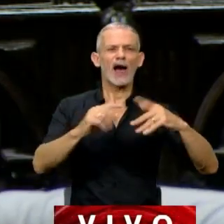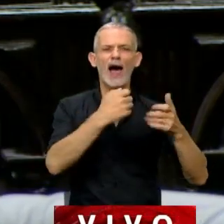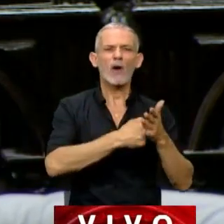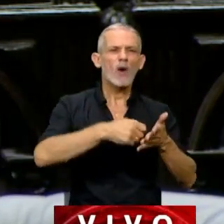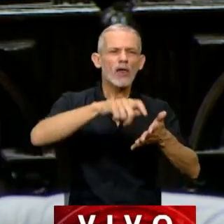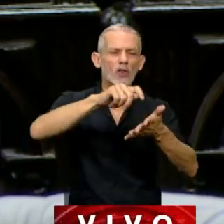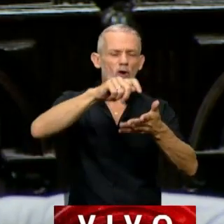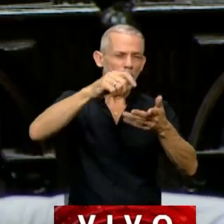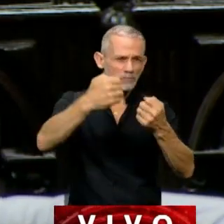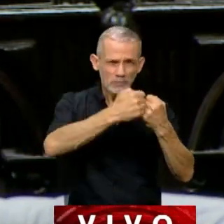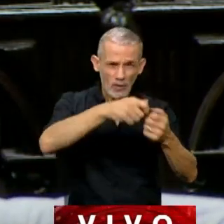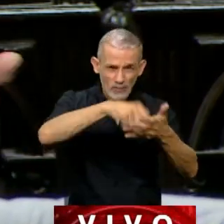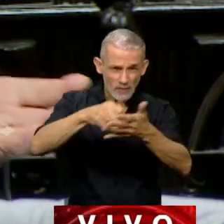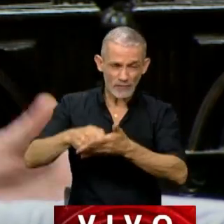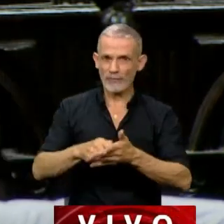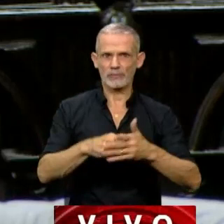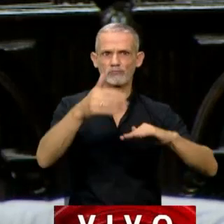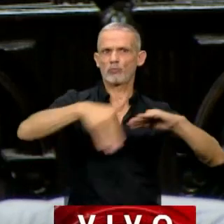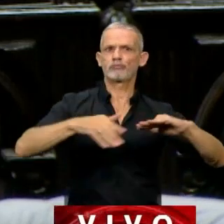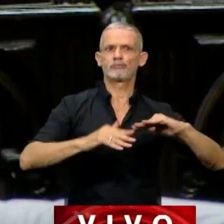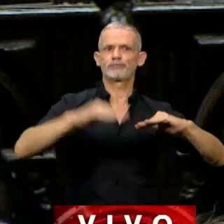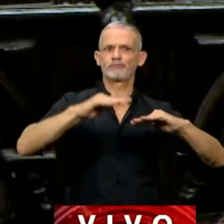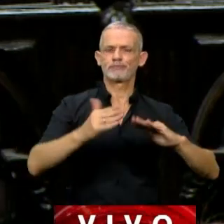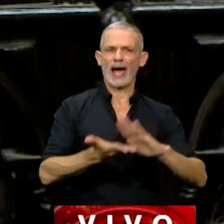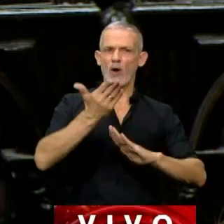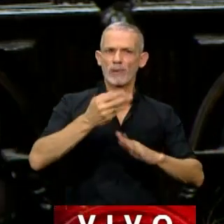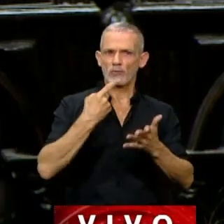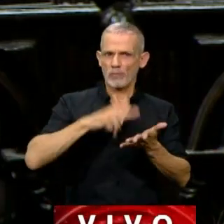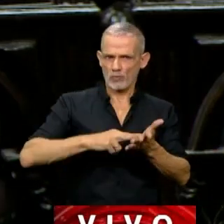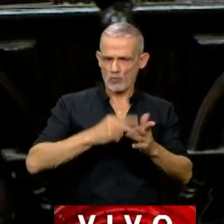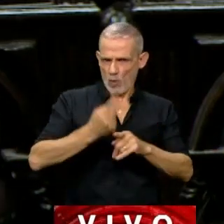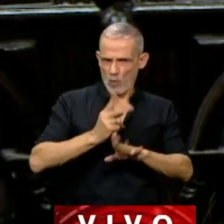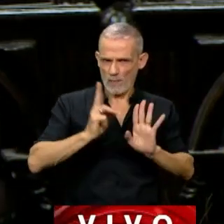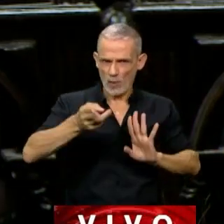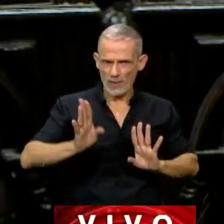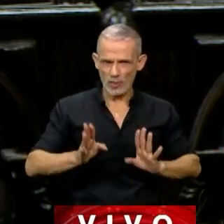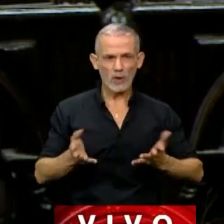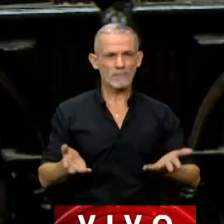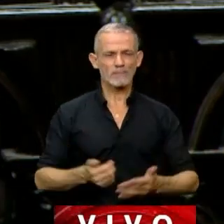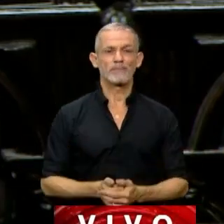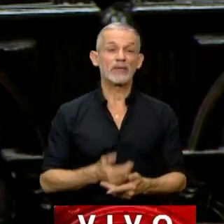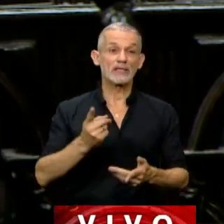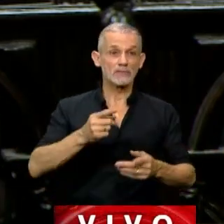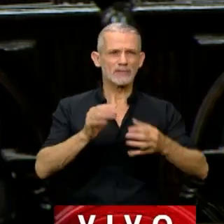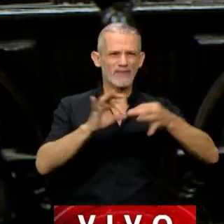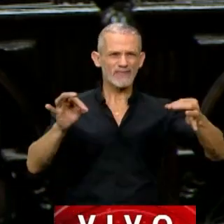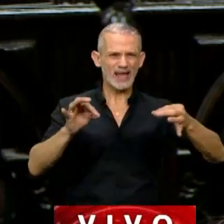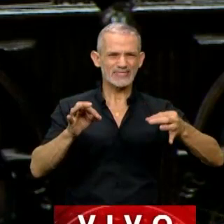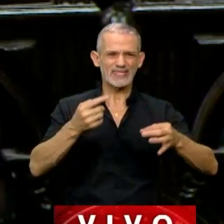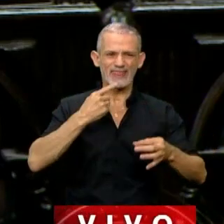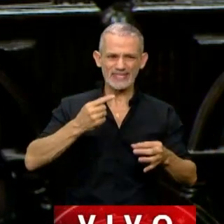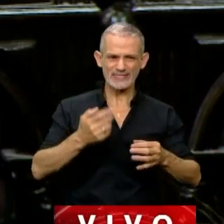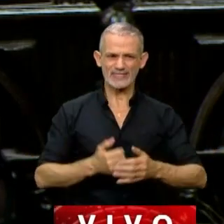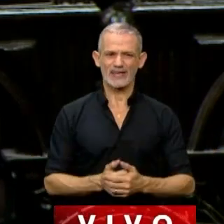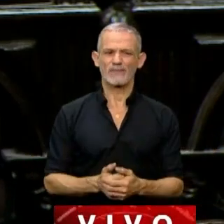participan de la refrendación del acuerdo y continuó la